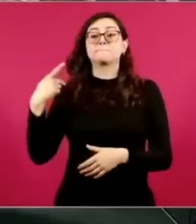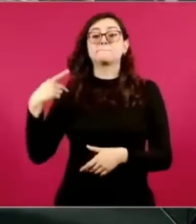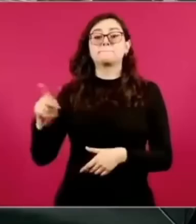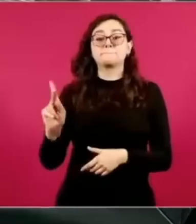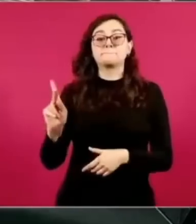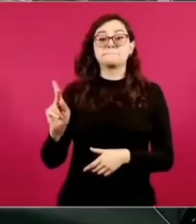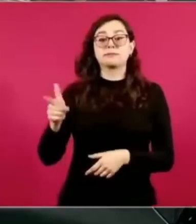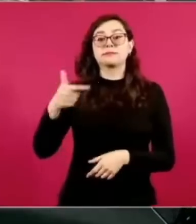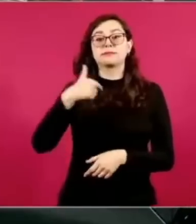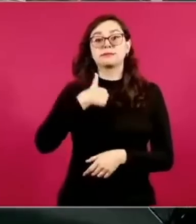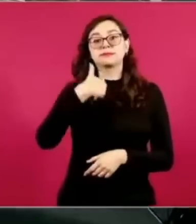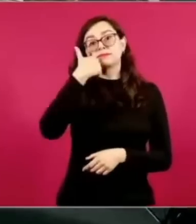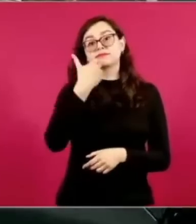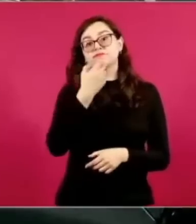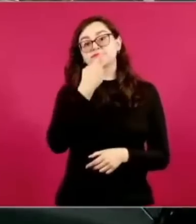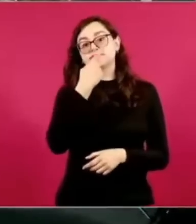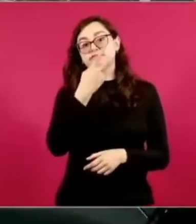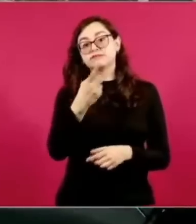cómo el periodismo